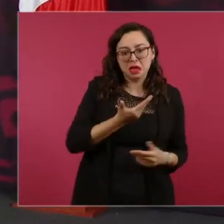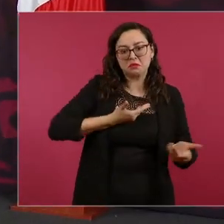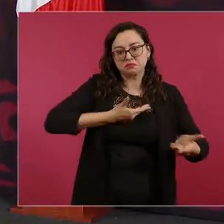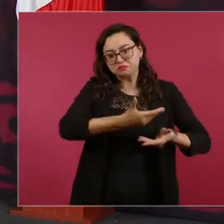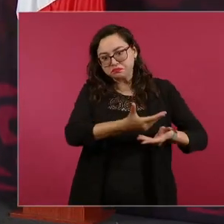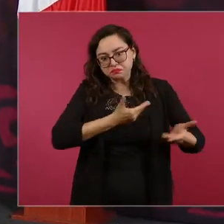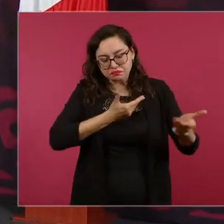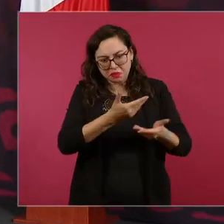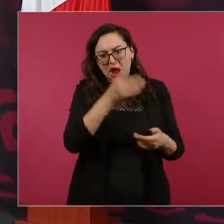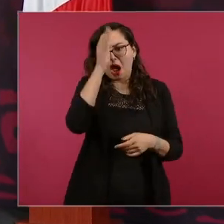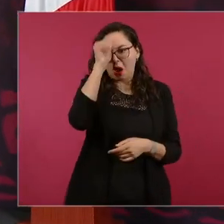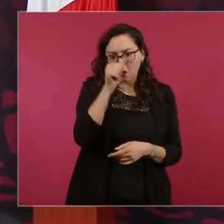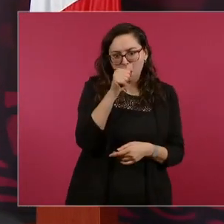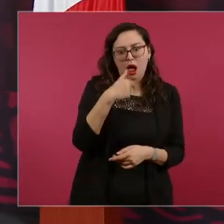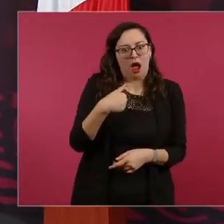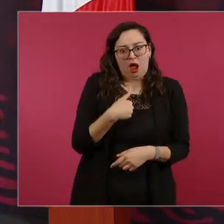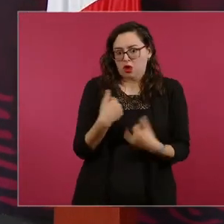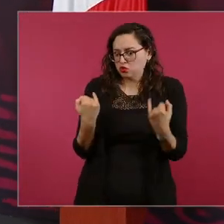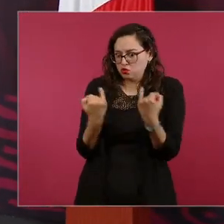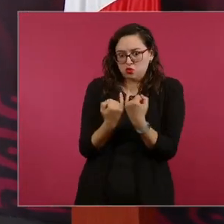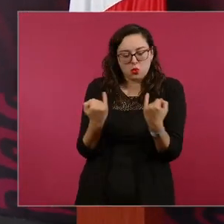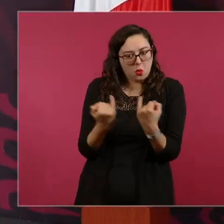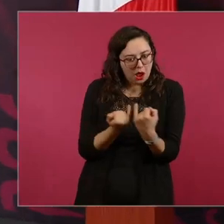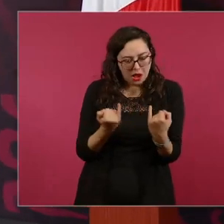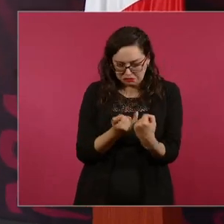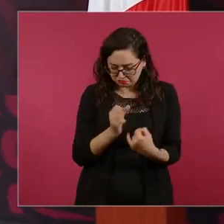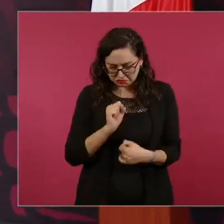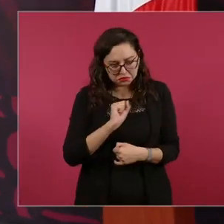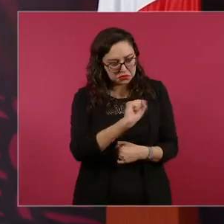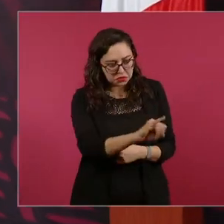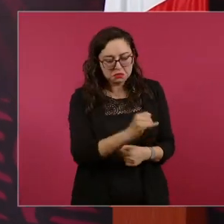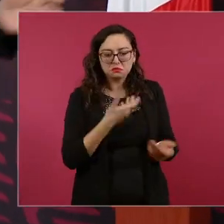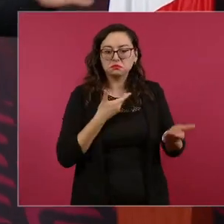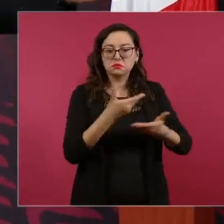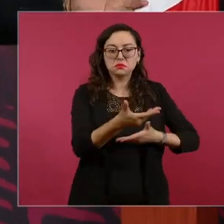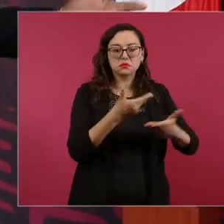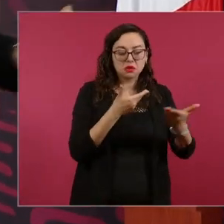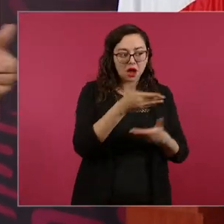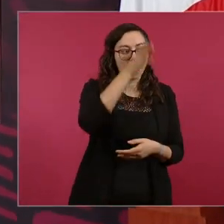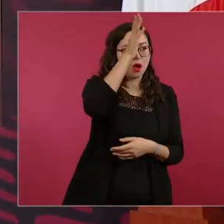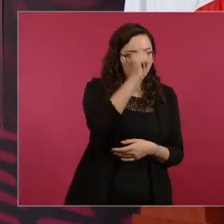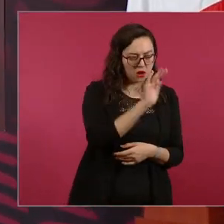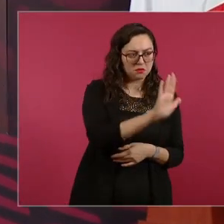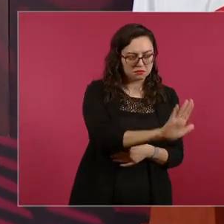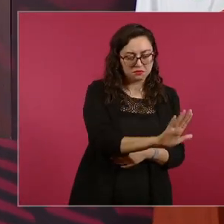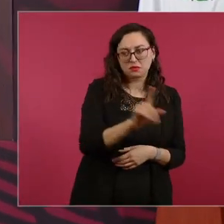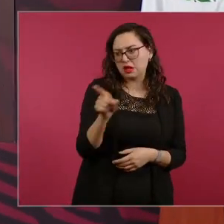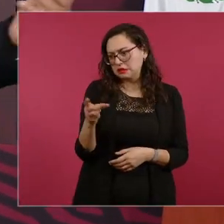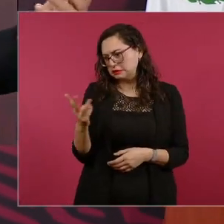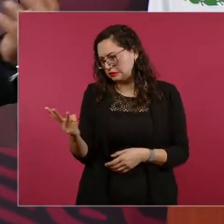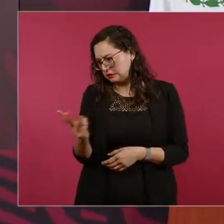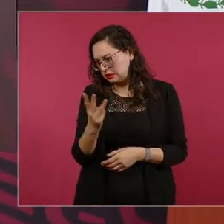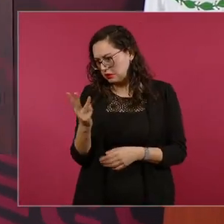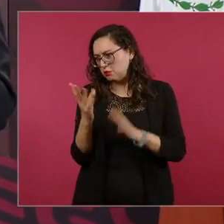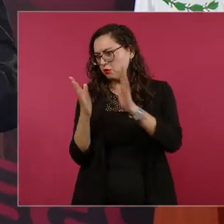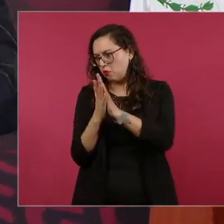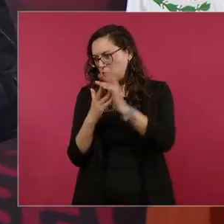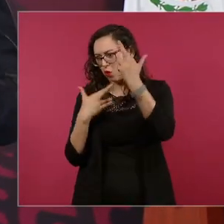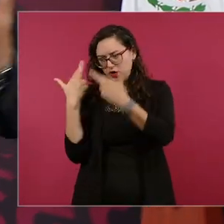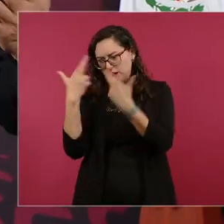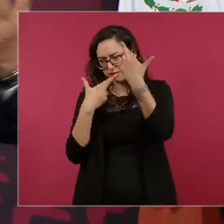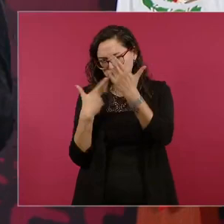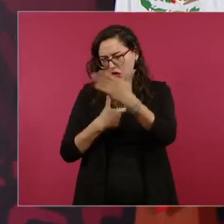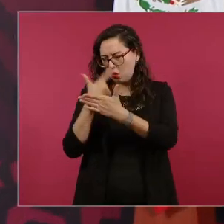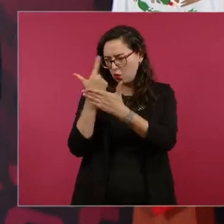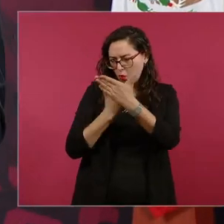les dije sí y les pedí a ellos que hicieran una revisión para